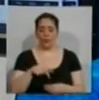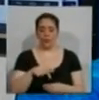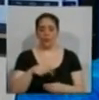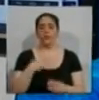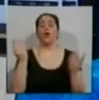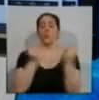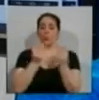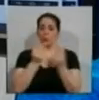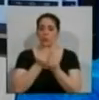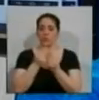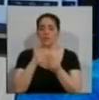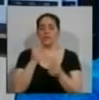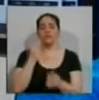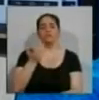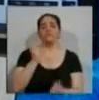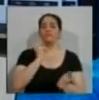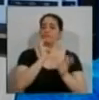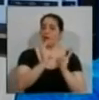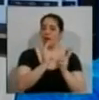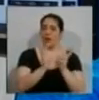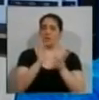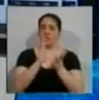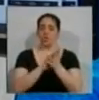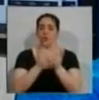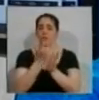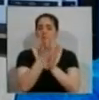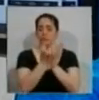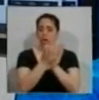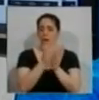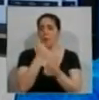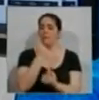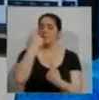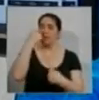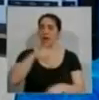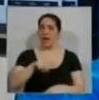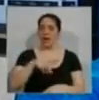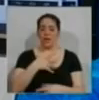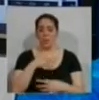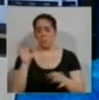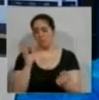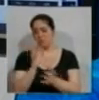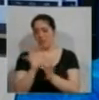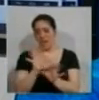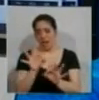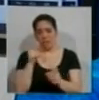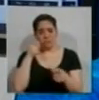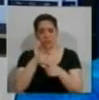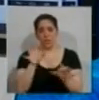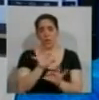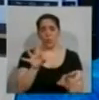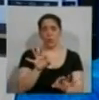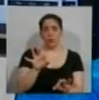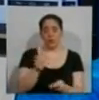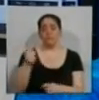veces estamos hablando de programitas raros que salen y que realmente no sirven para nada. Entonces, desde CN23 le queríamos